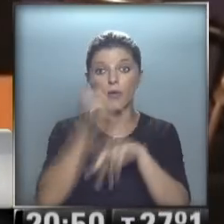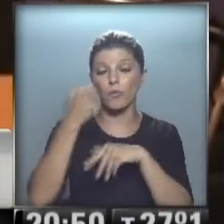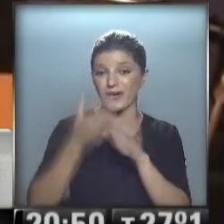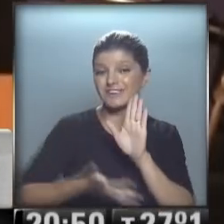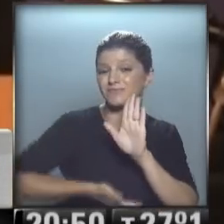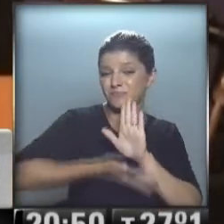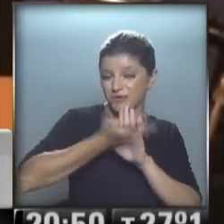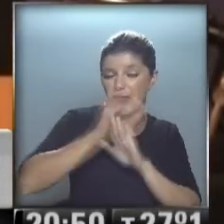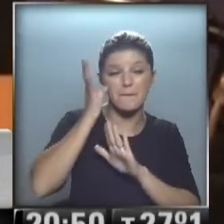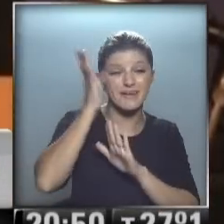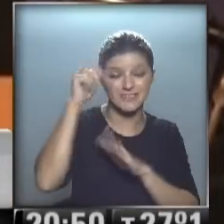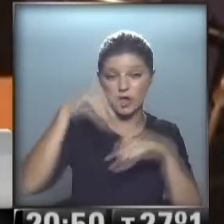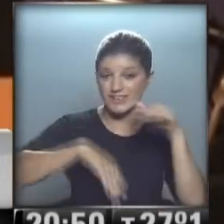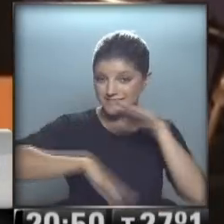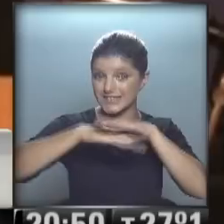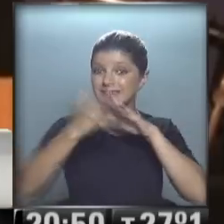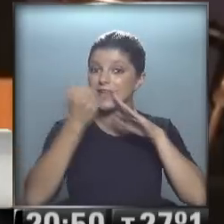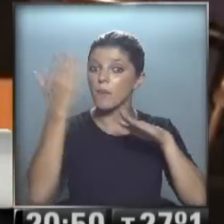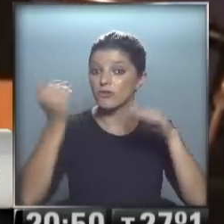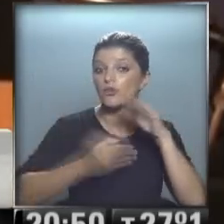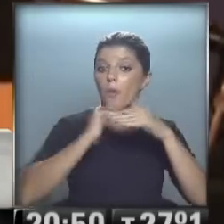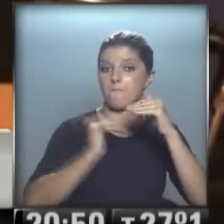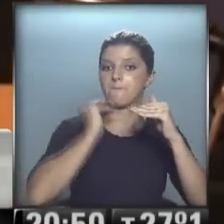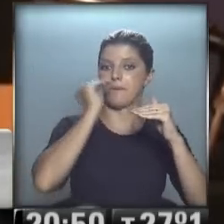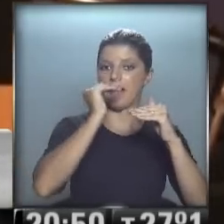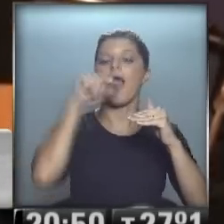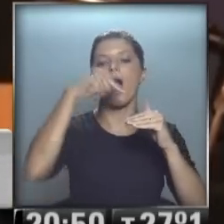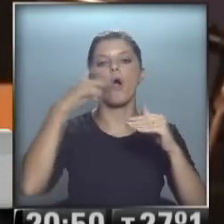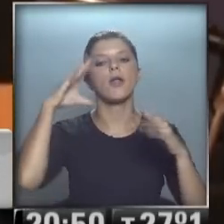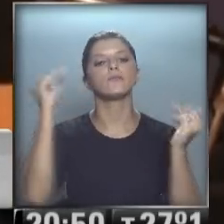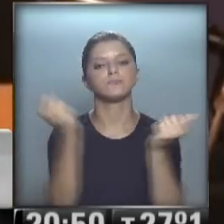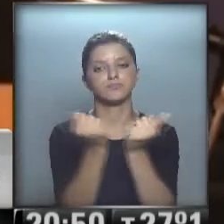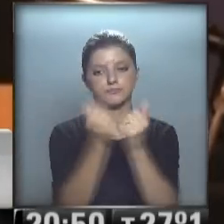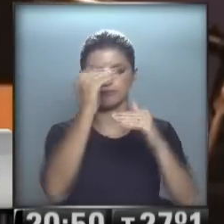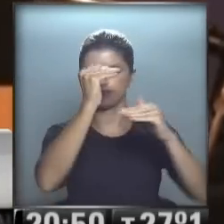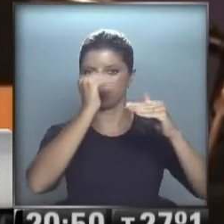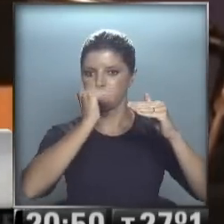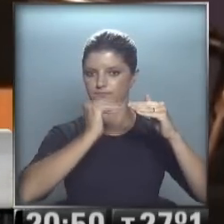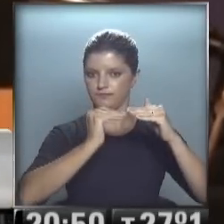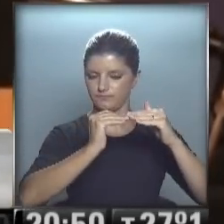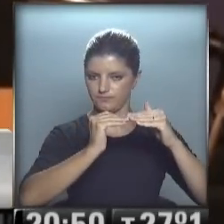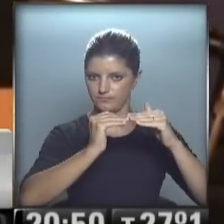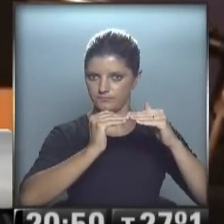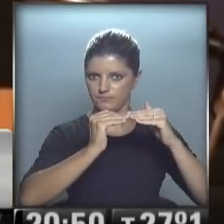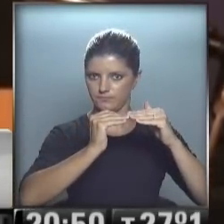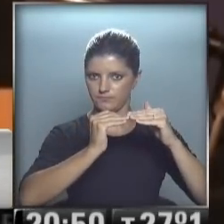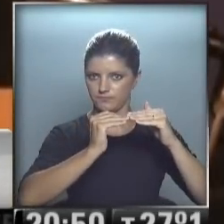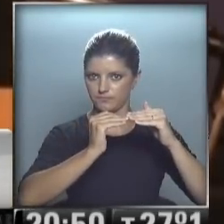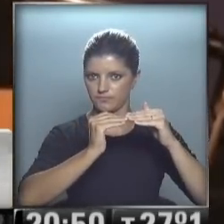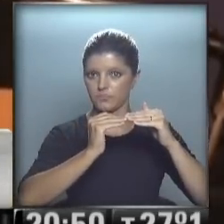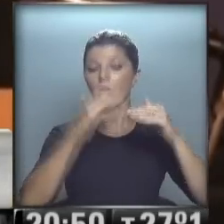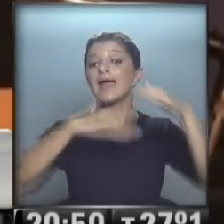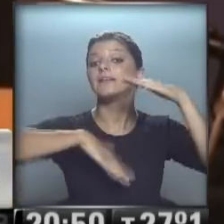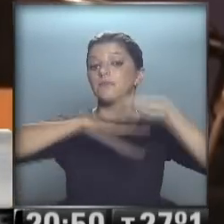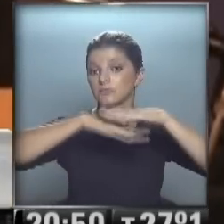superaron ese nivel de aumento han acordado reducir los precios de las naftas con un